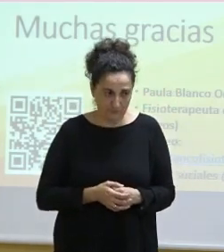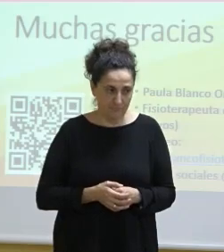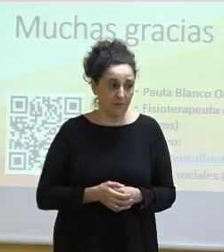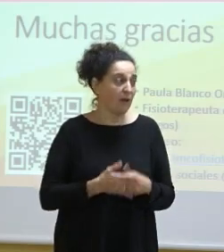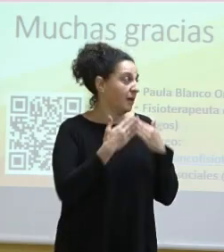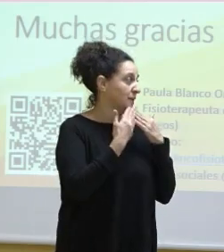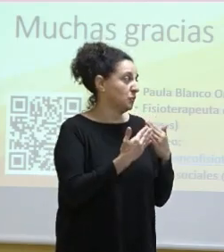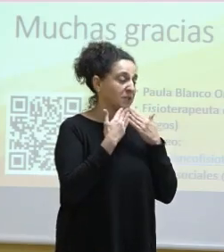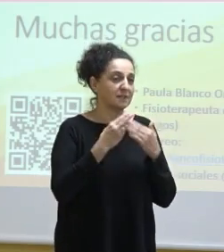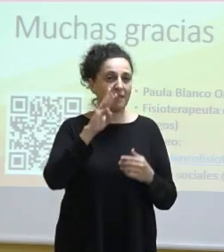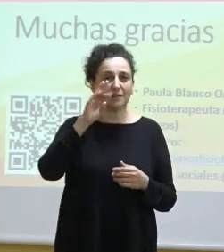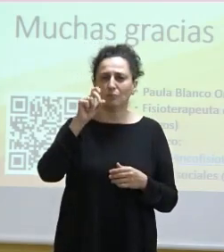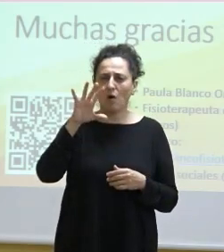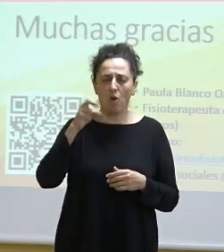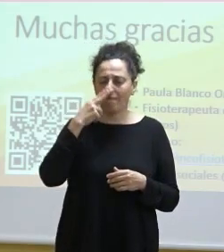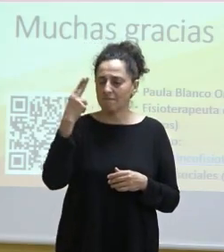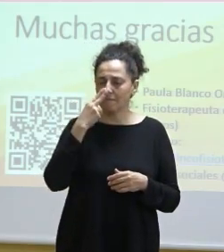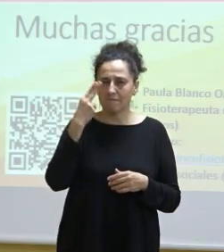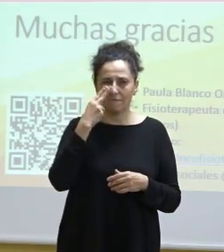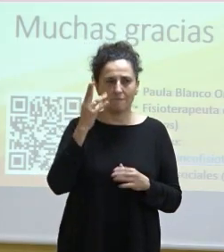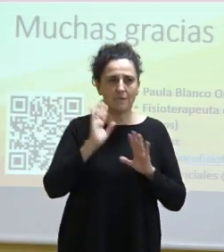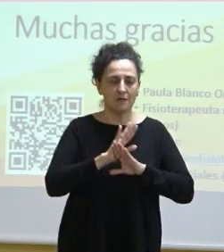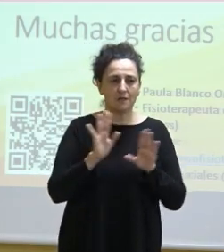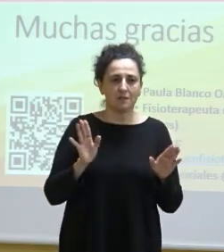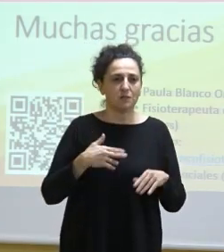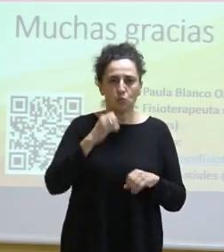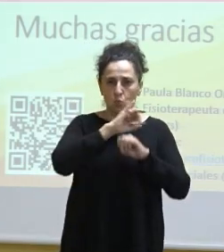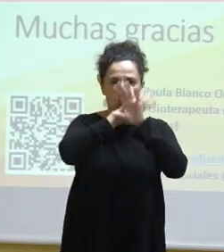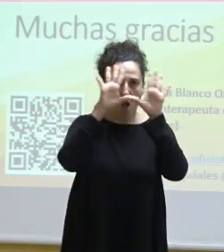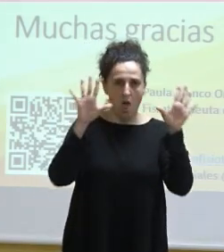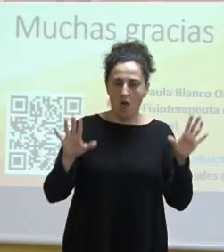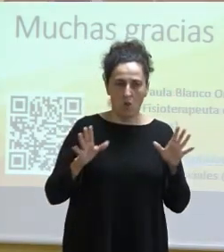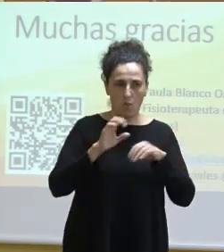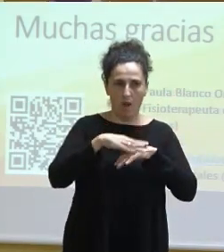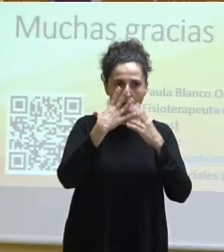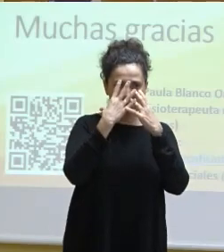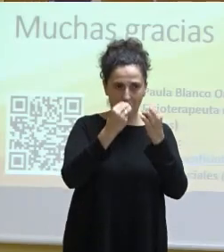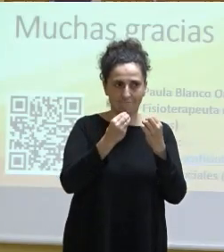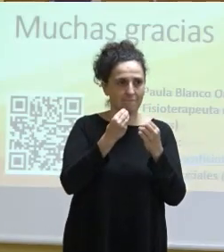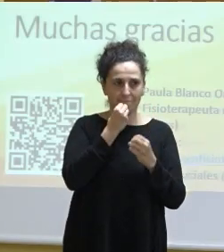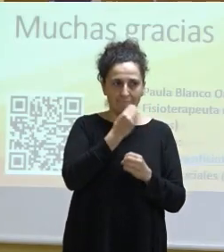Bueno, muchísimas gracias, Paula, súper interesante y yo creo que es súper claro también para